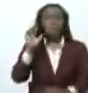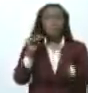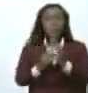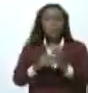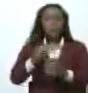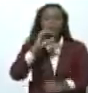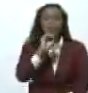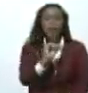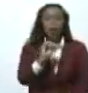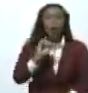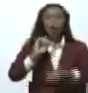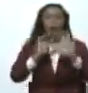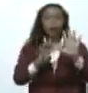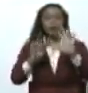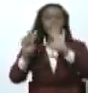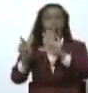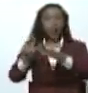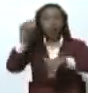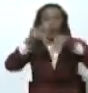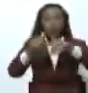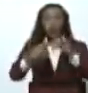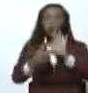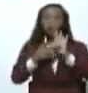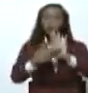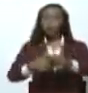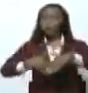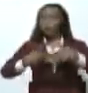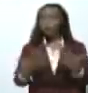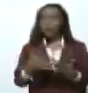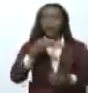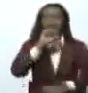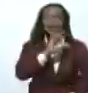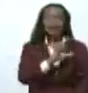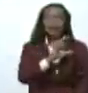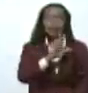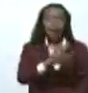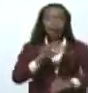93.097 votos, lo que representa el